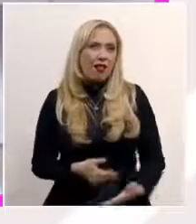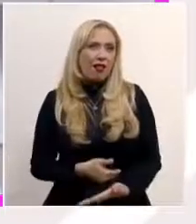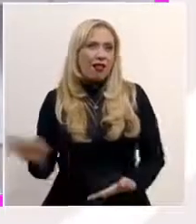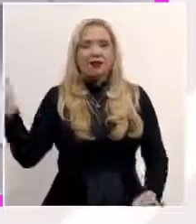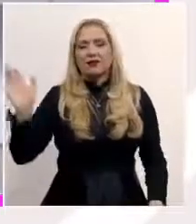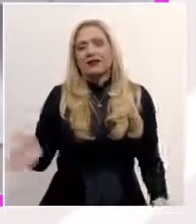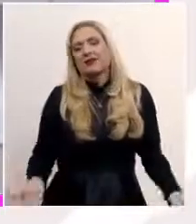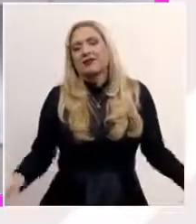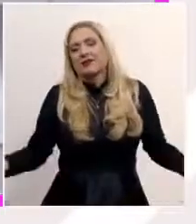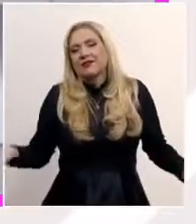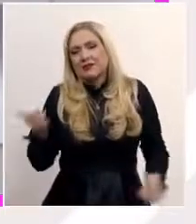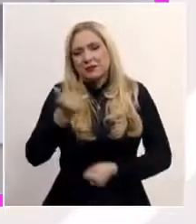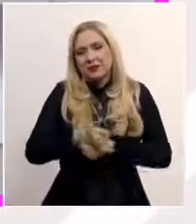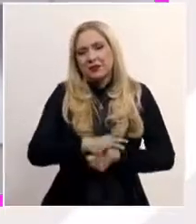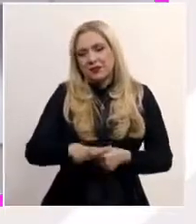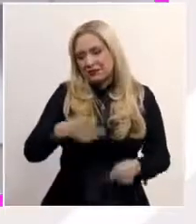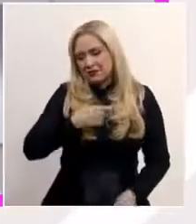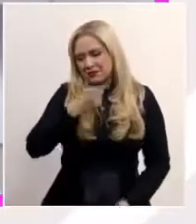a